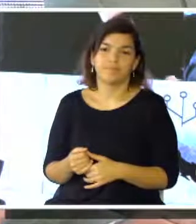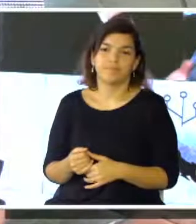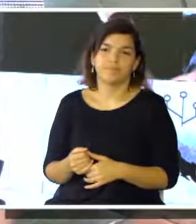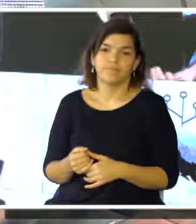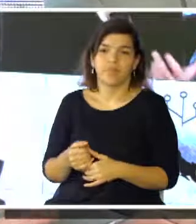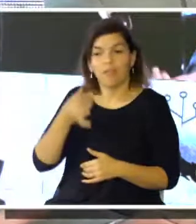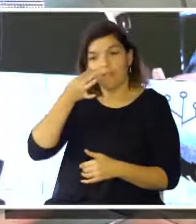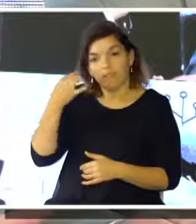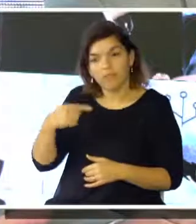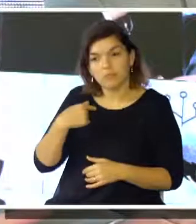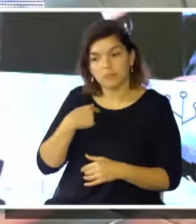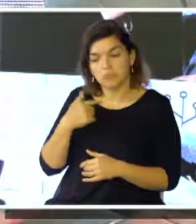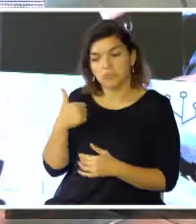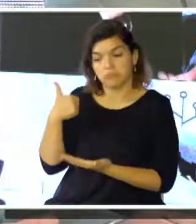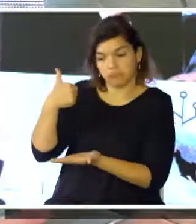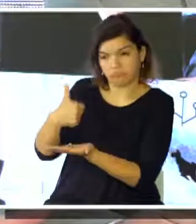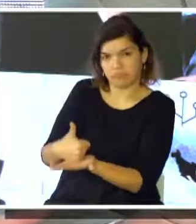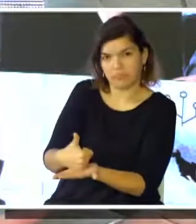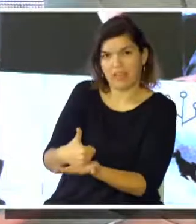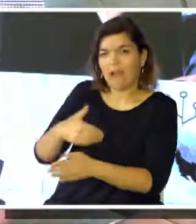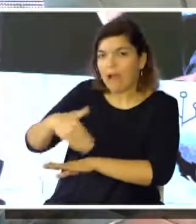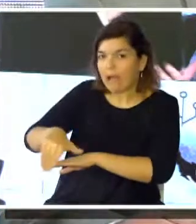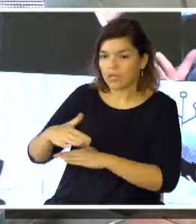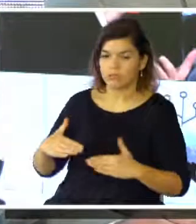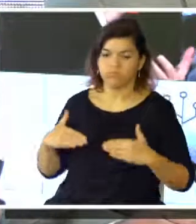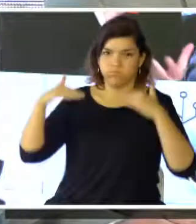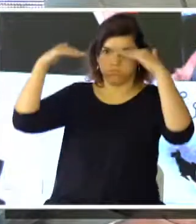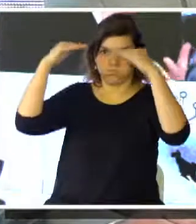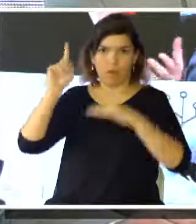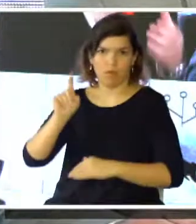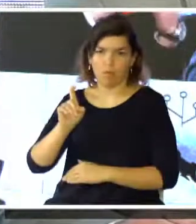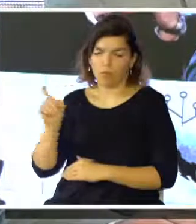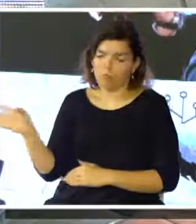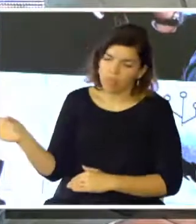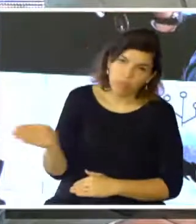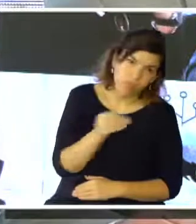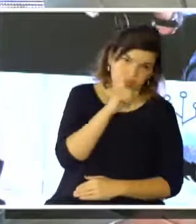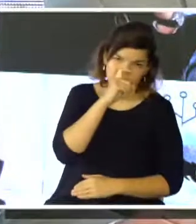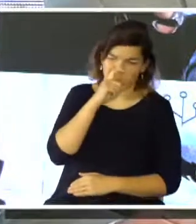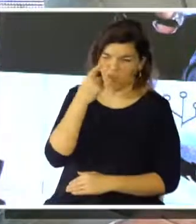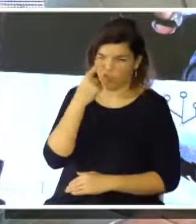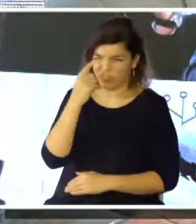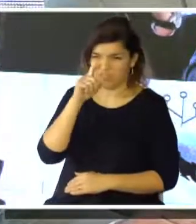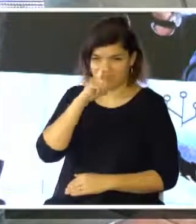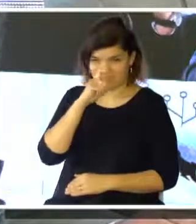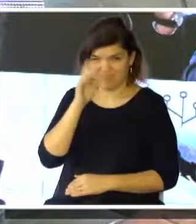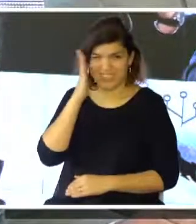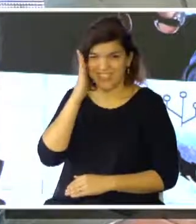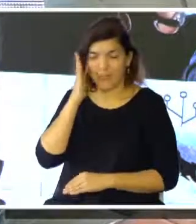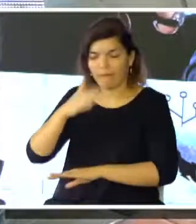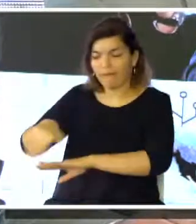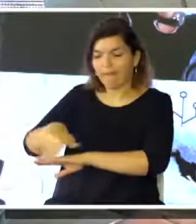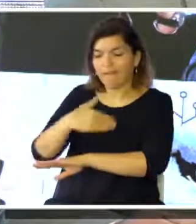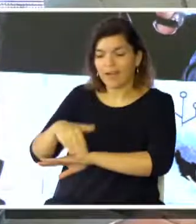y la verdad es que cuando nosotros asumimos las calles se inundaban toda la ciudad que conoce la ciudad buenos aires- la avenida